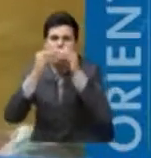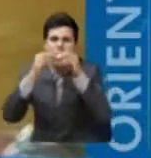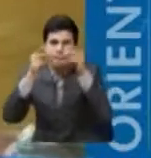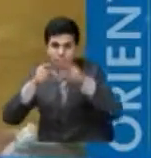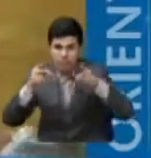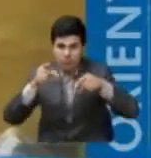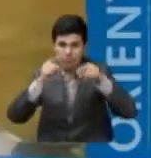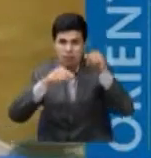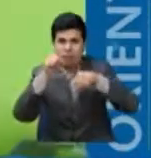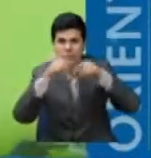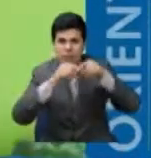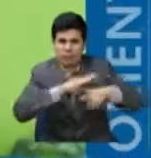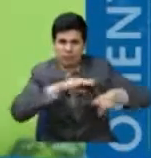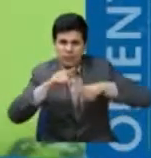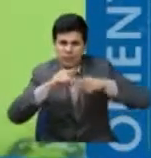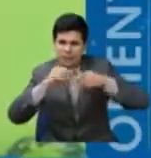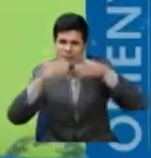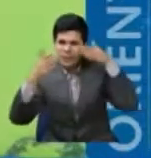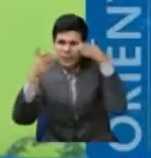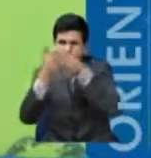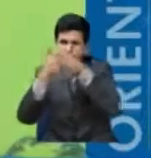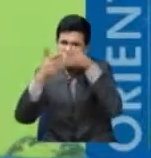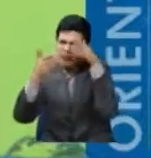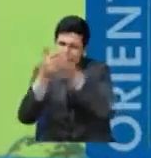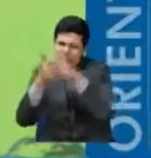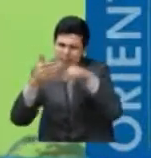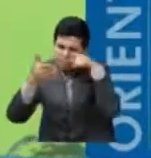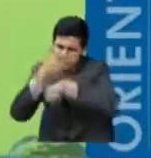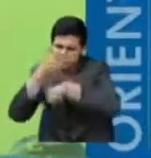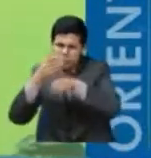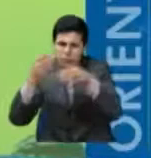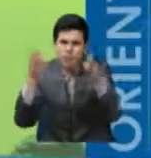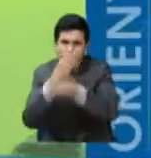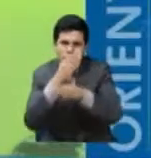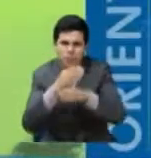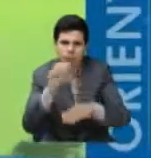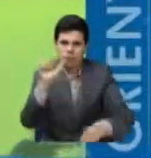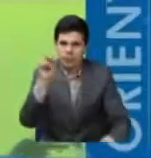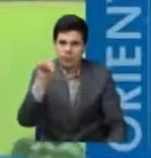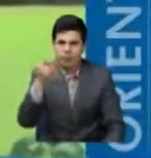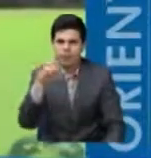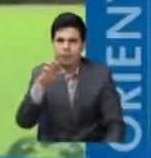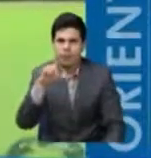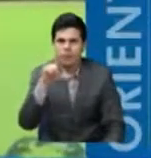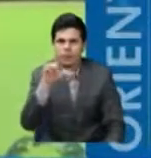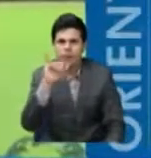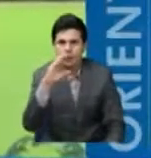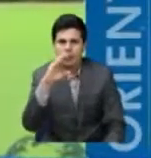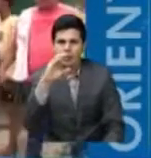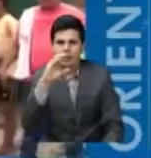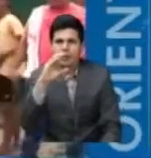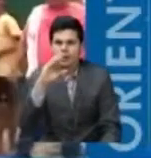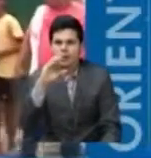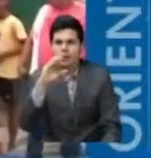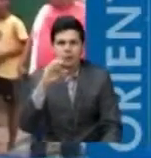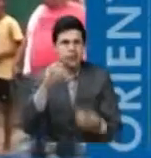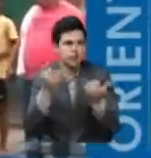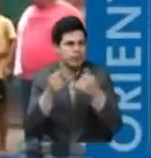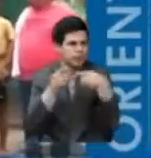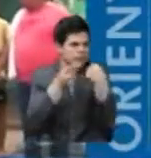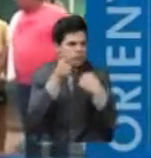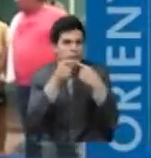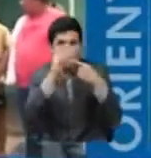personas en la alcaldía también al comienzo. La defensora regional del pueblo, Angélica María Gaona, aseguró que las personas detenidas por la policía